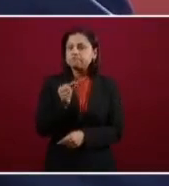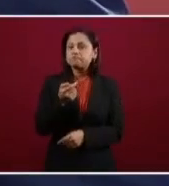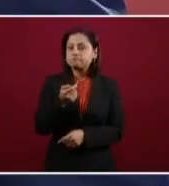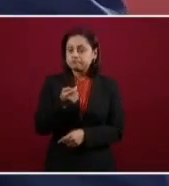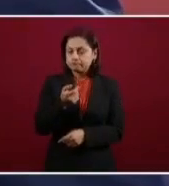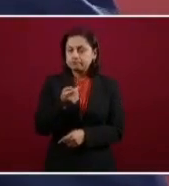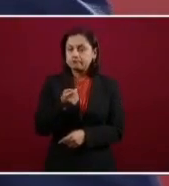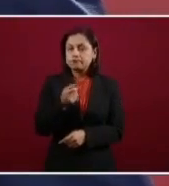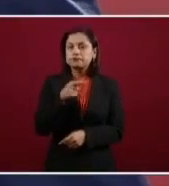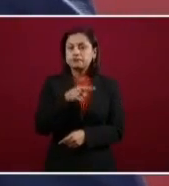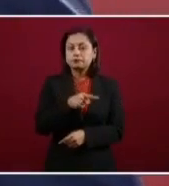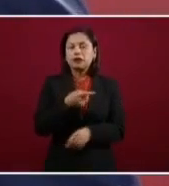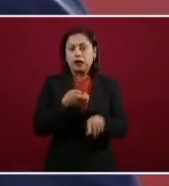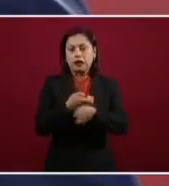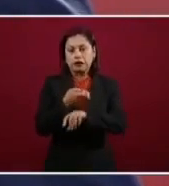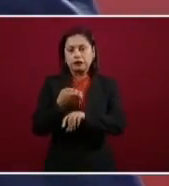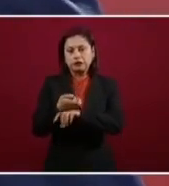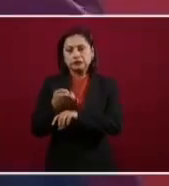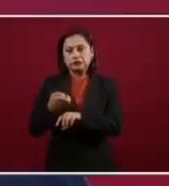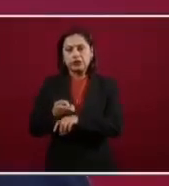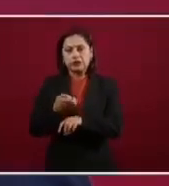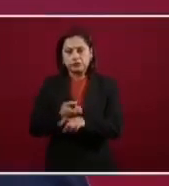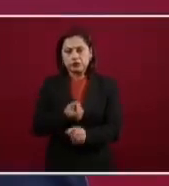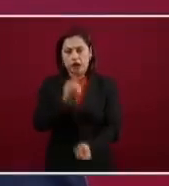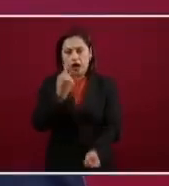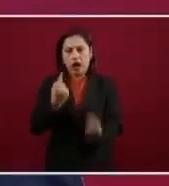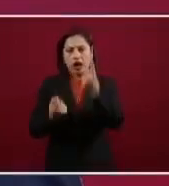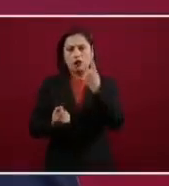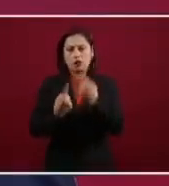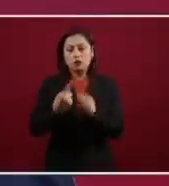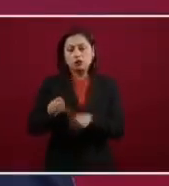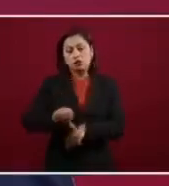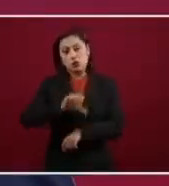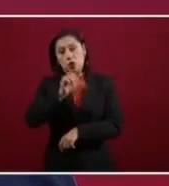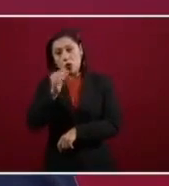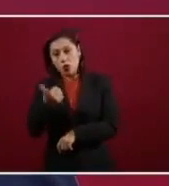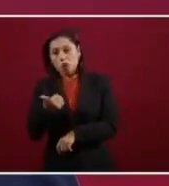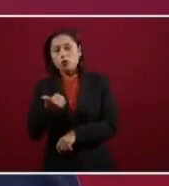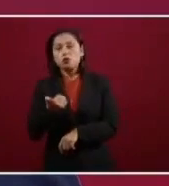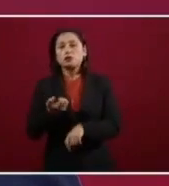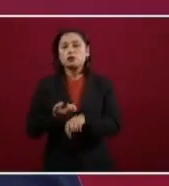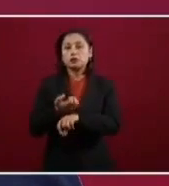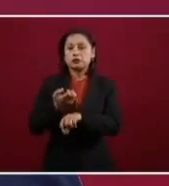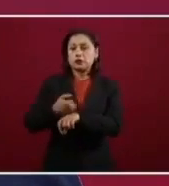mayoría de los estados no hay la queja de gobernadores